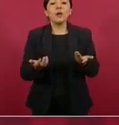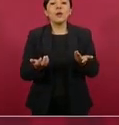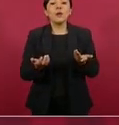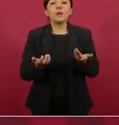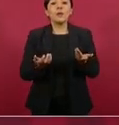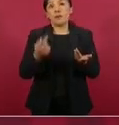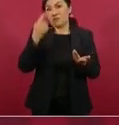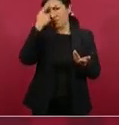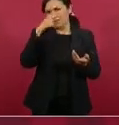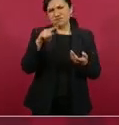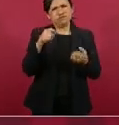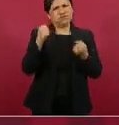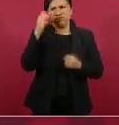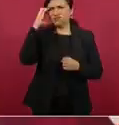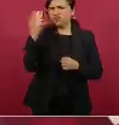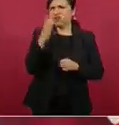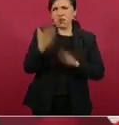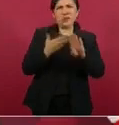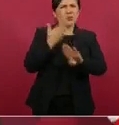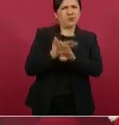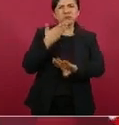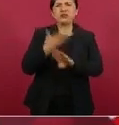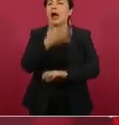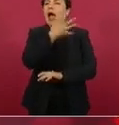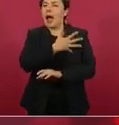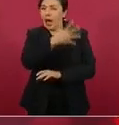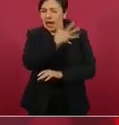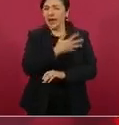a todo lo que dan,